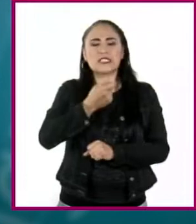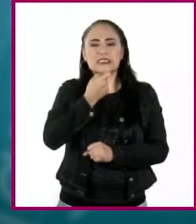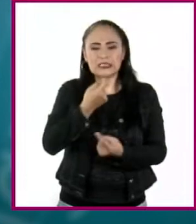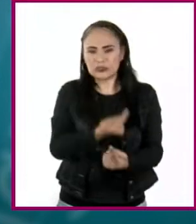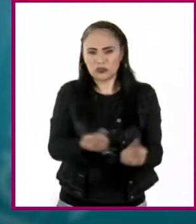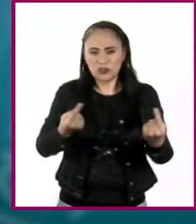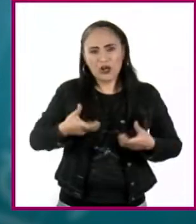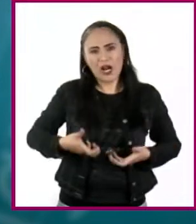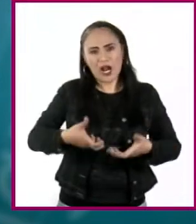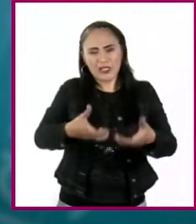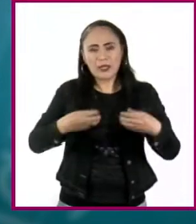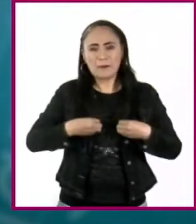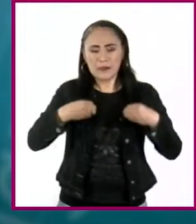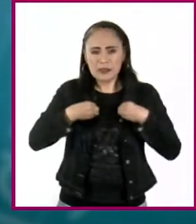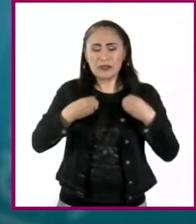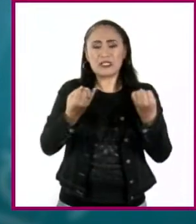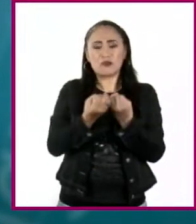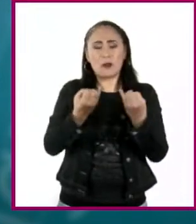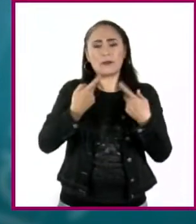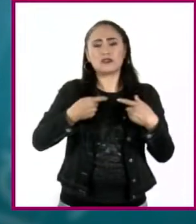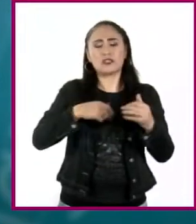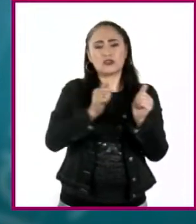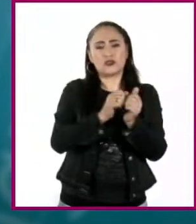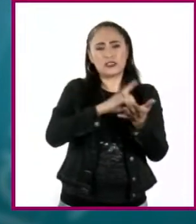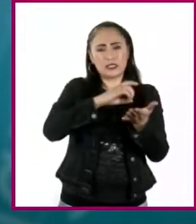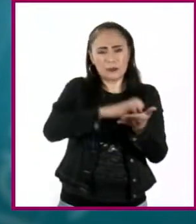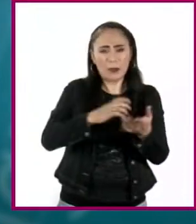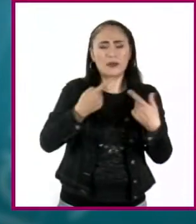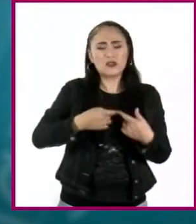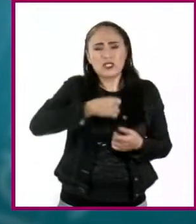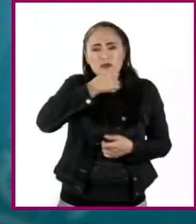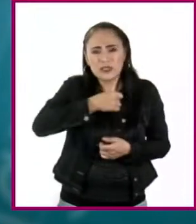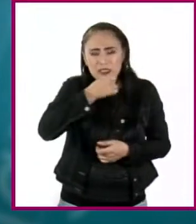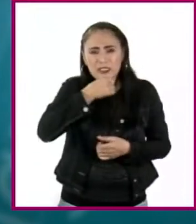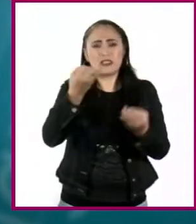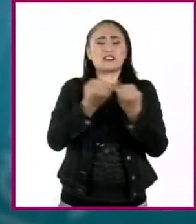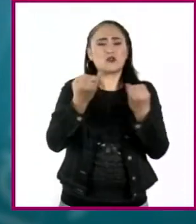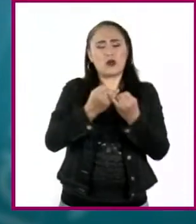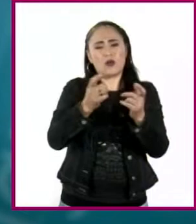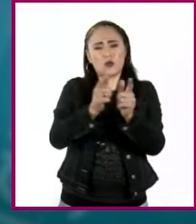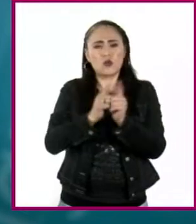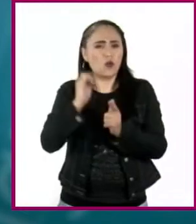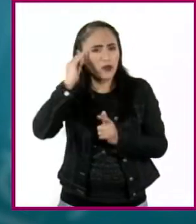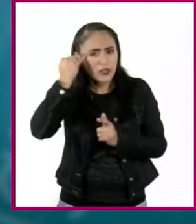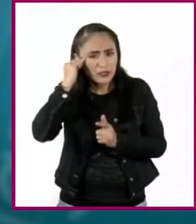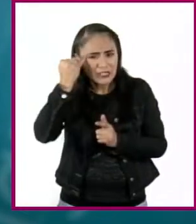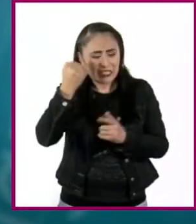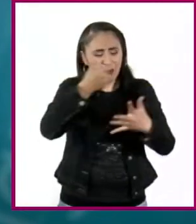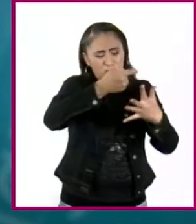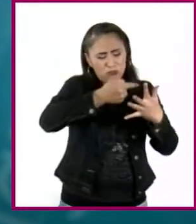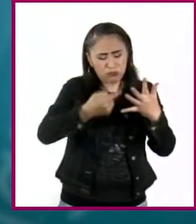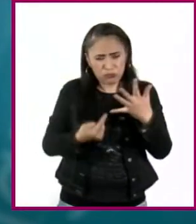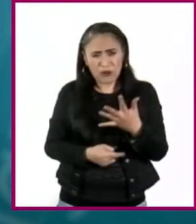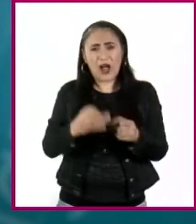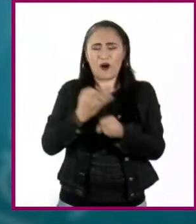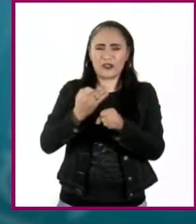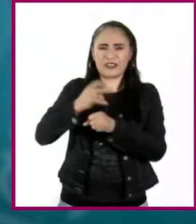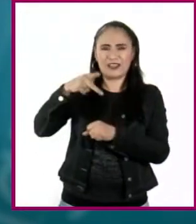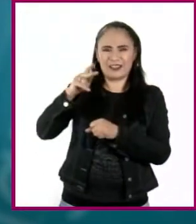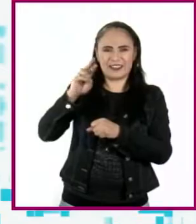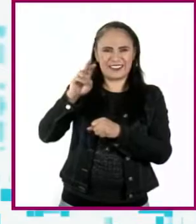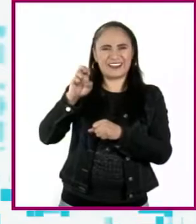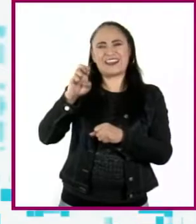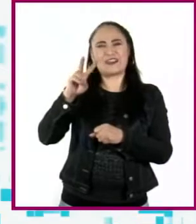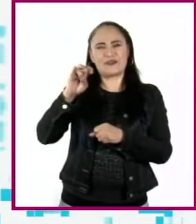situación de calle, las personas con discapacidad, los adultos mayores y la población indígena. Ahora vamos con Kevin, que nos prepara una